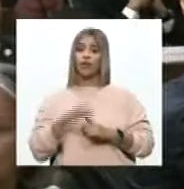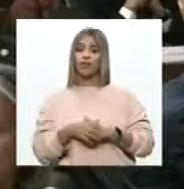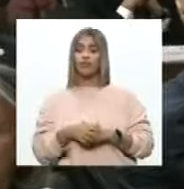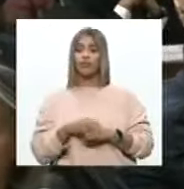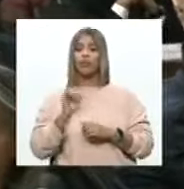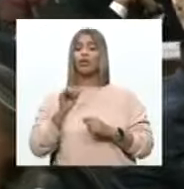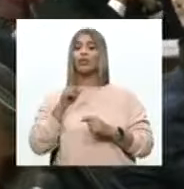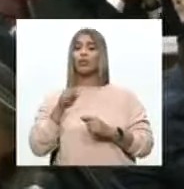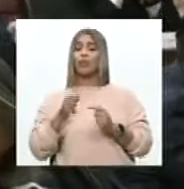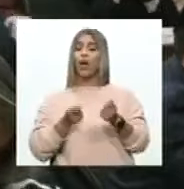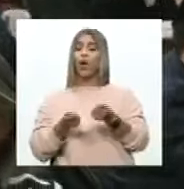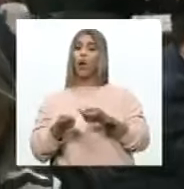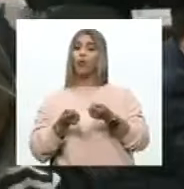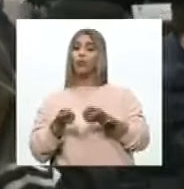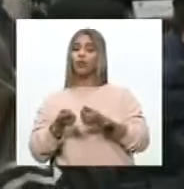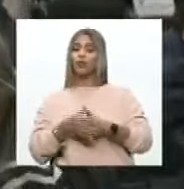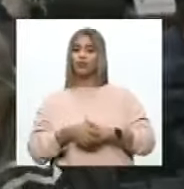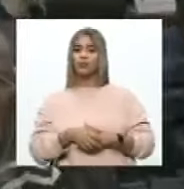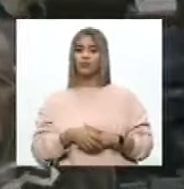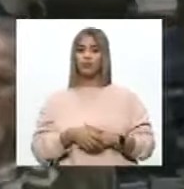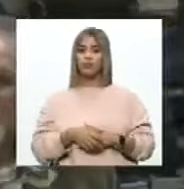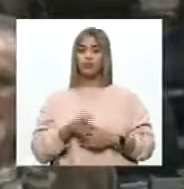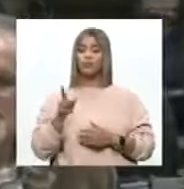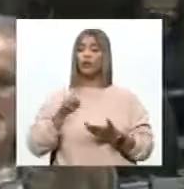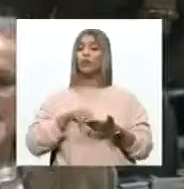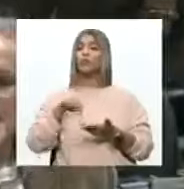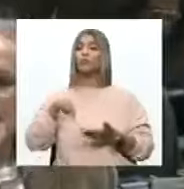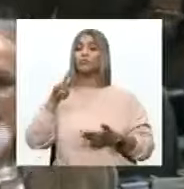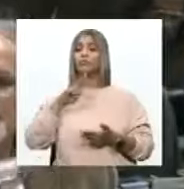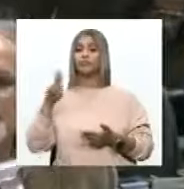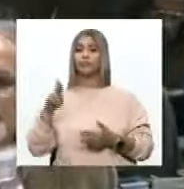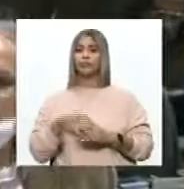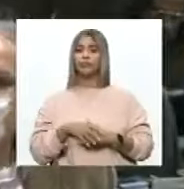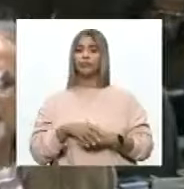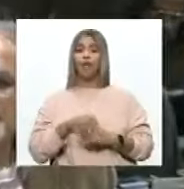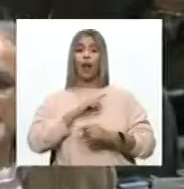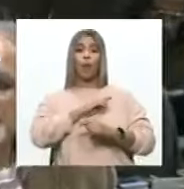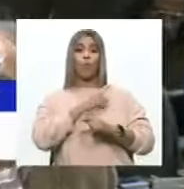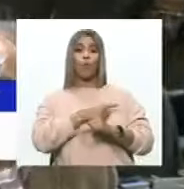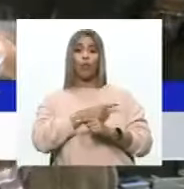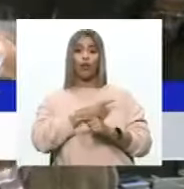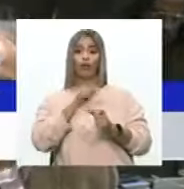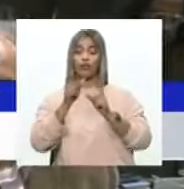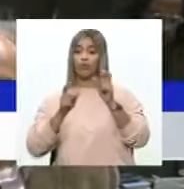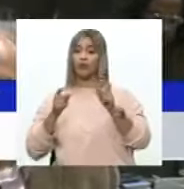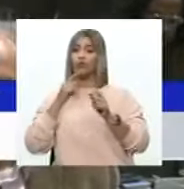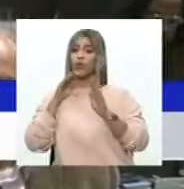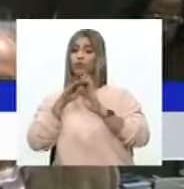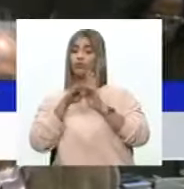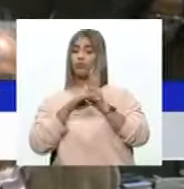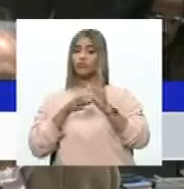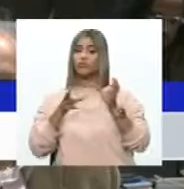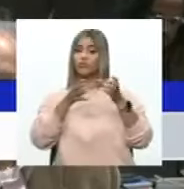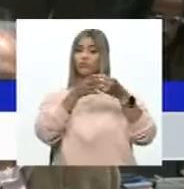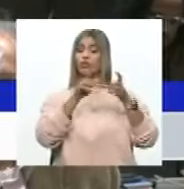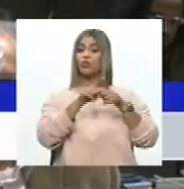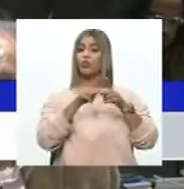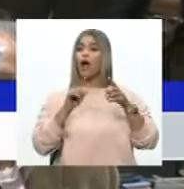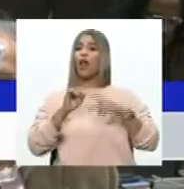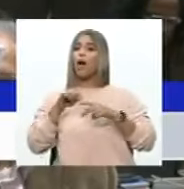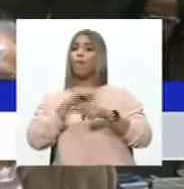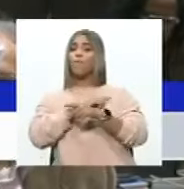y el contralor o contralora general de la República. El Poder Ciudadano se constituye como una rama del Poder